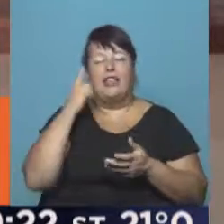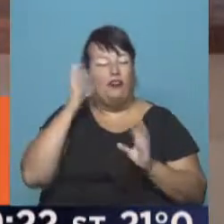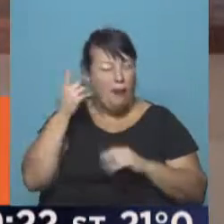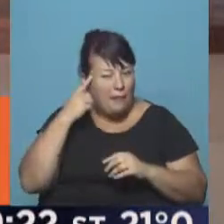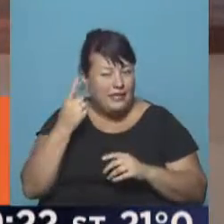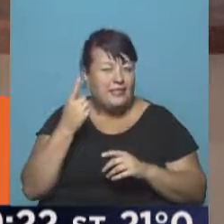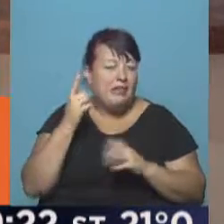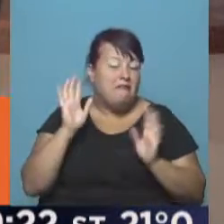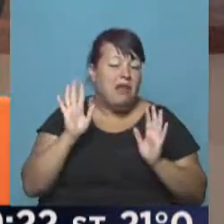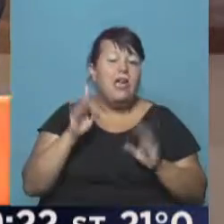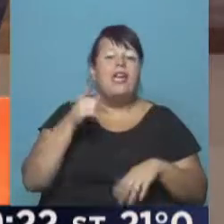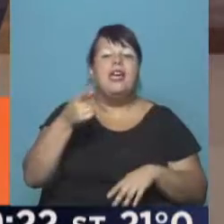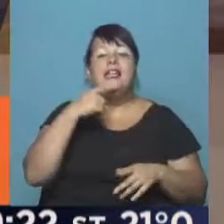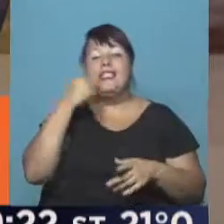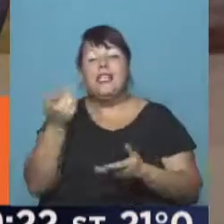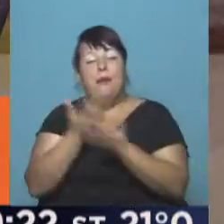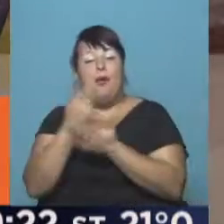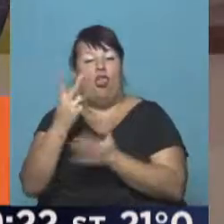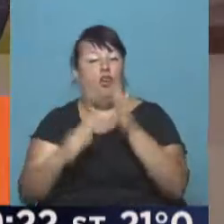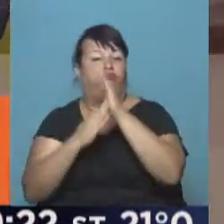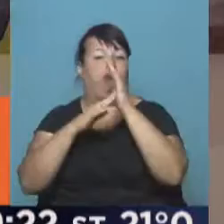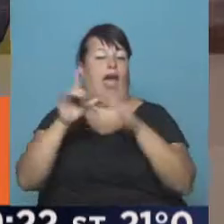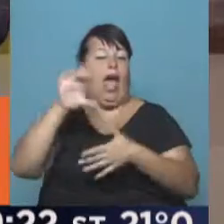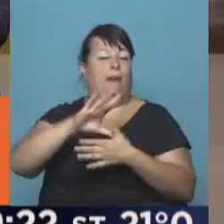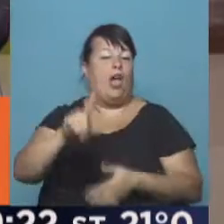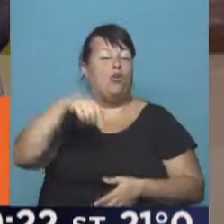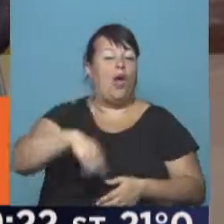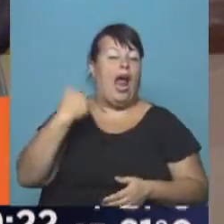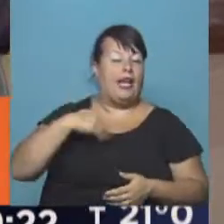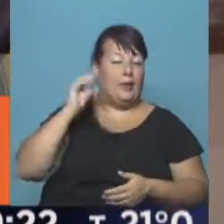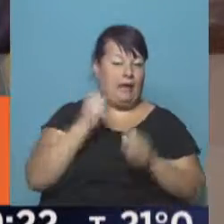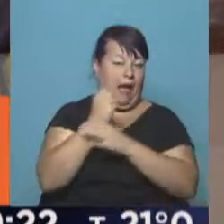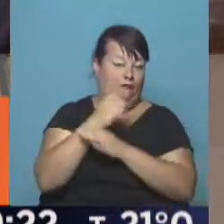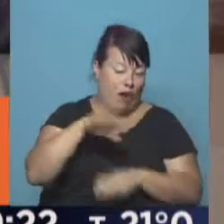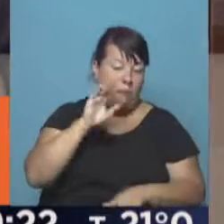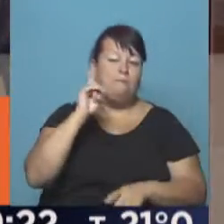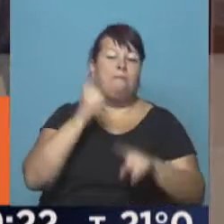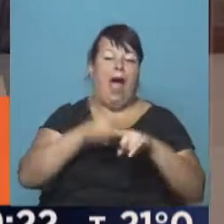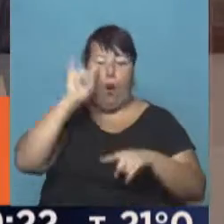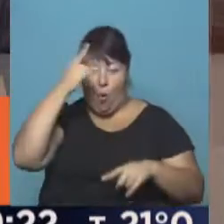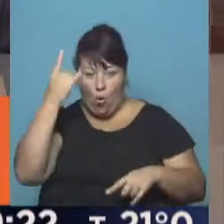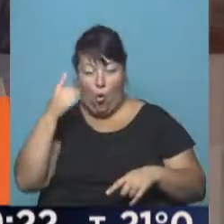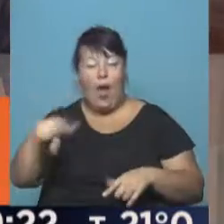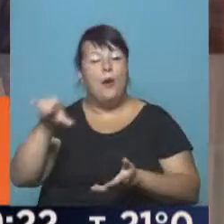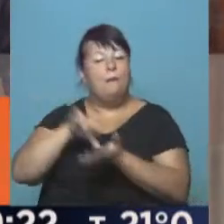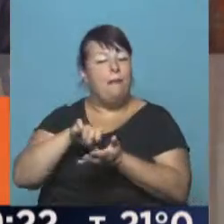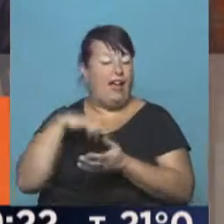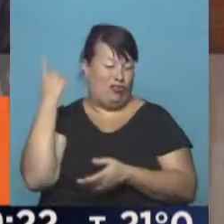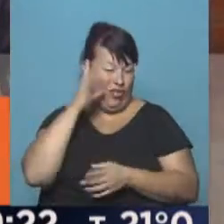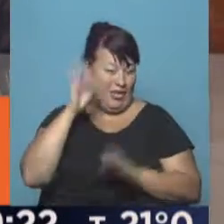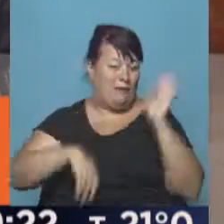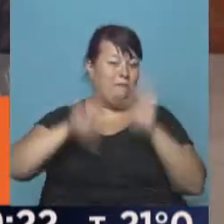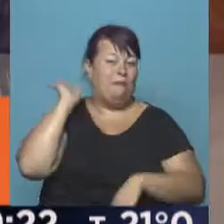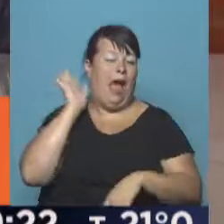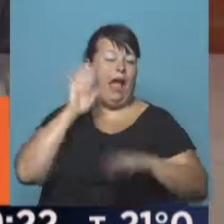menor, que lo planteen los dos grandes de América del Sur, que son Argentina y Brasil, más el Uruguay, que es el país, como todos sabemos,